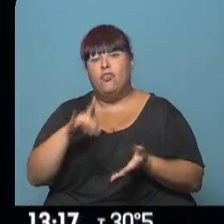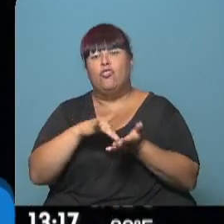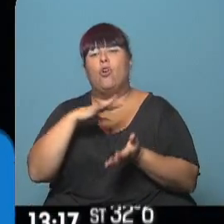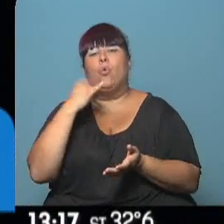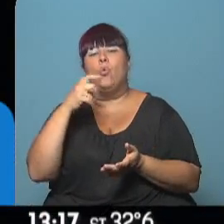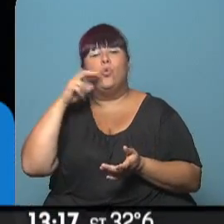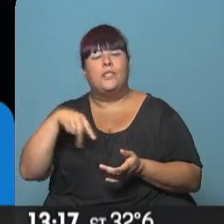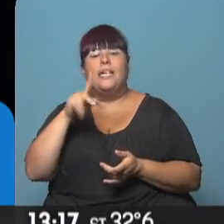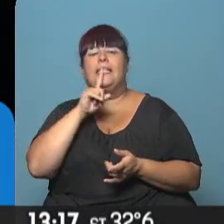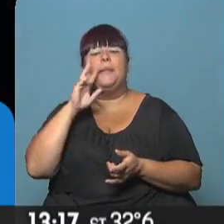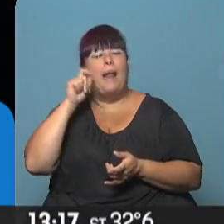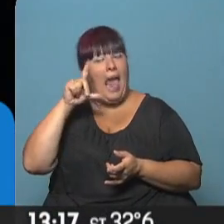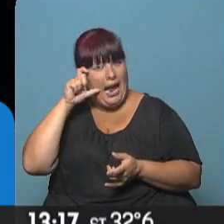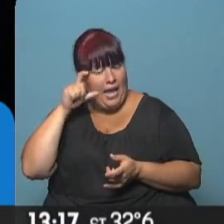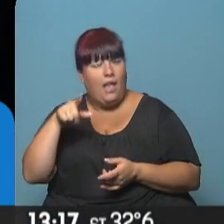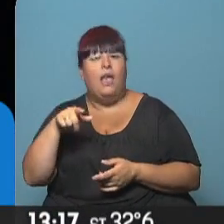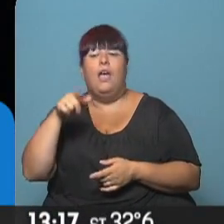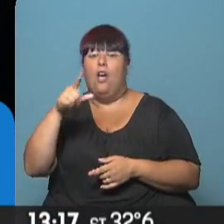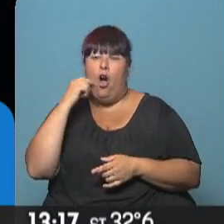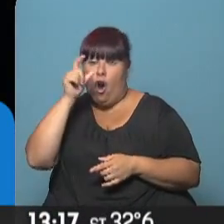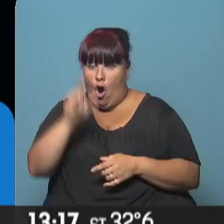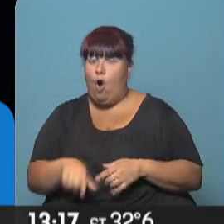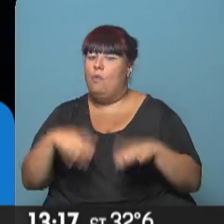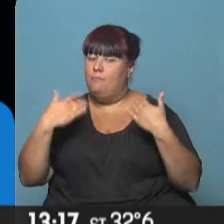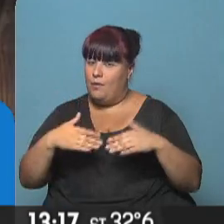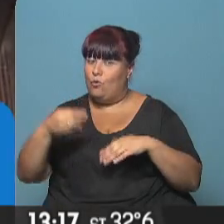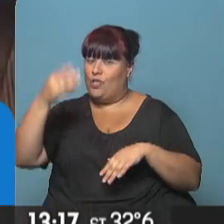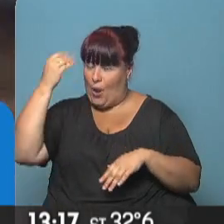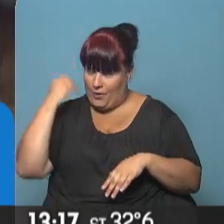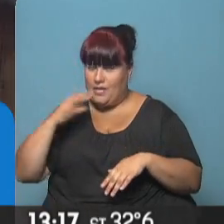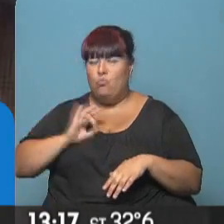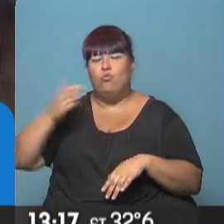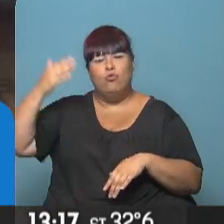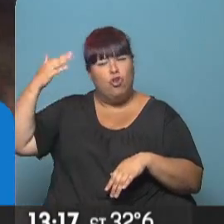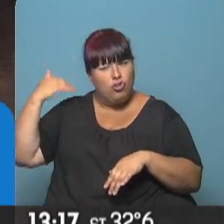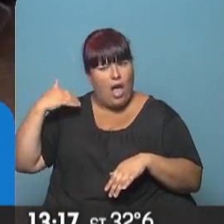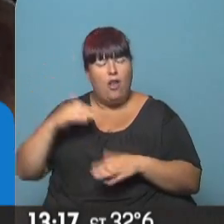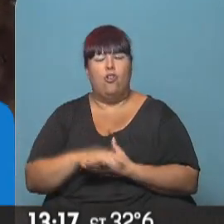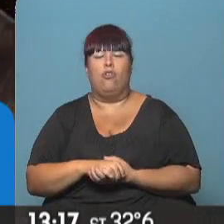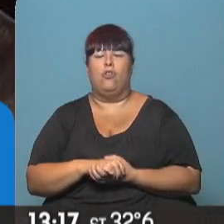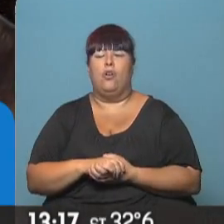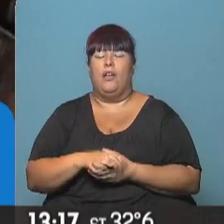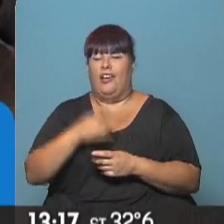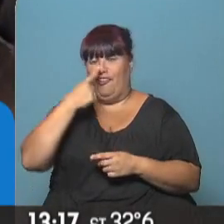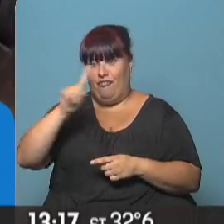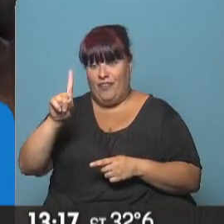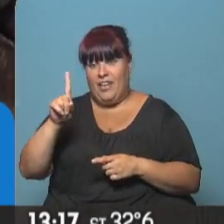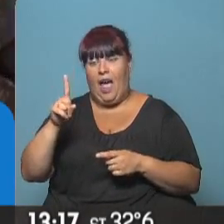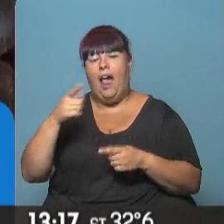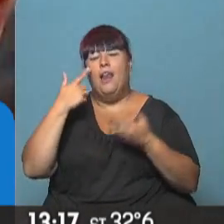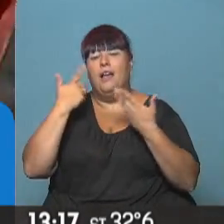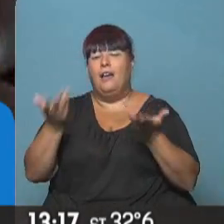Justin Timberlake, un hombre que ha sido polémico varias veces. Hace unos años atrás, en la final, le